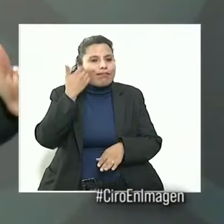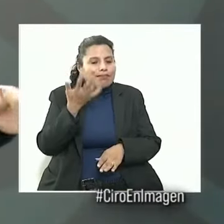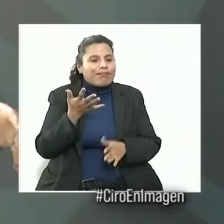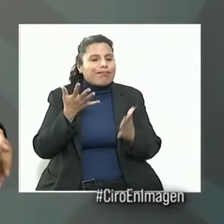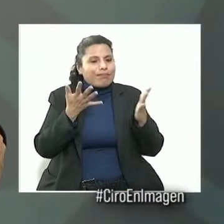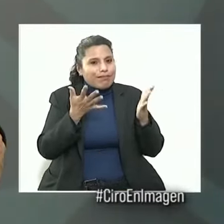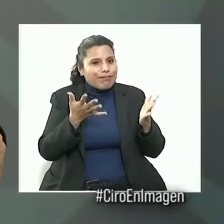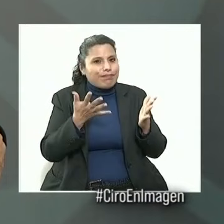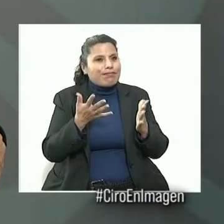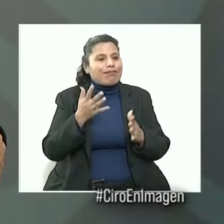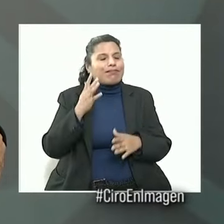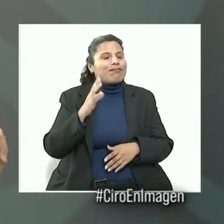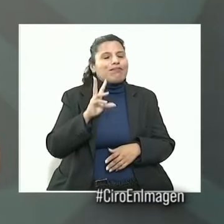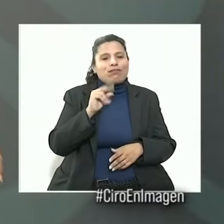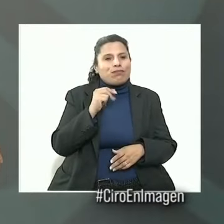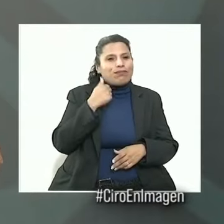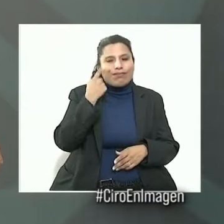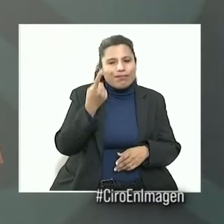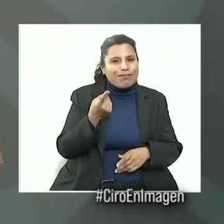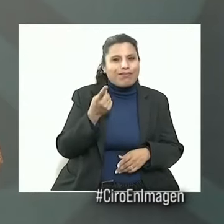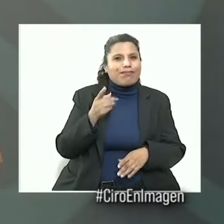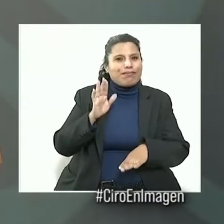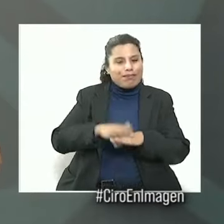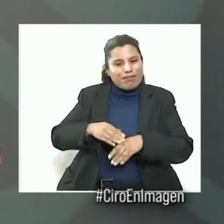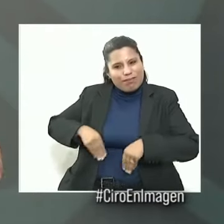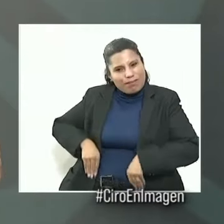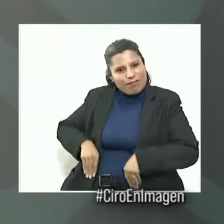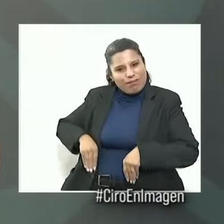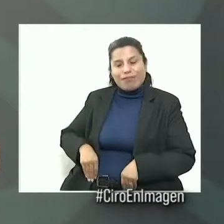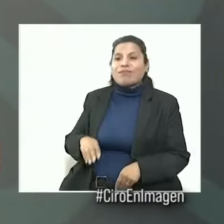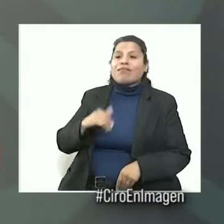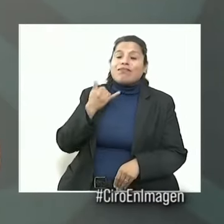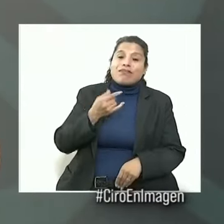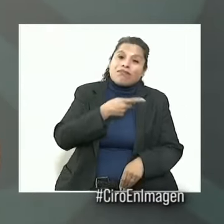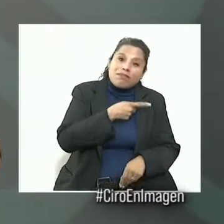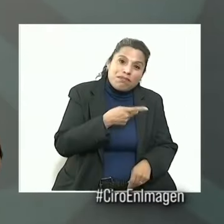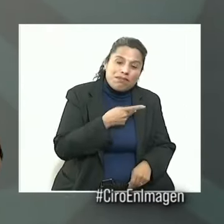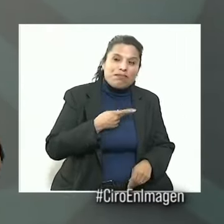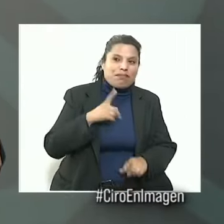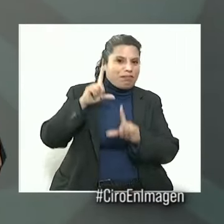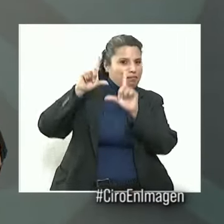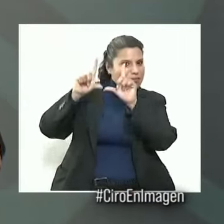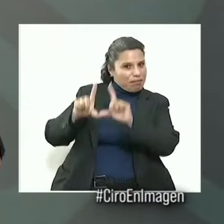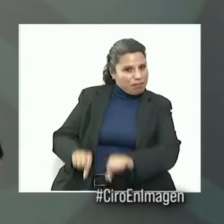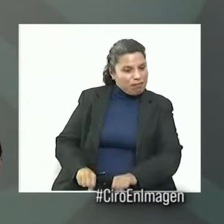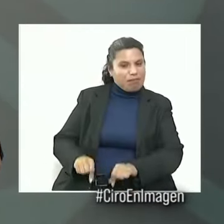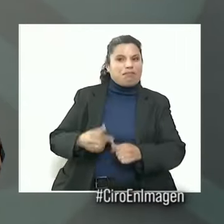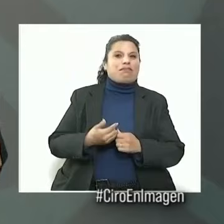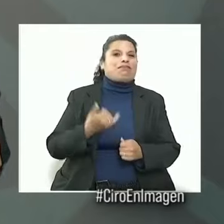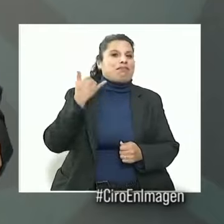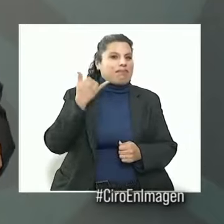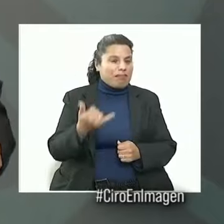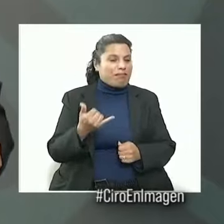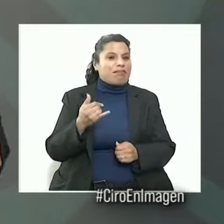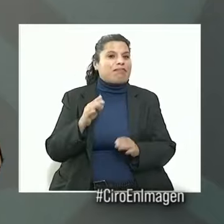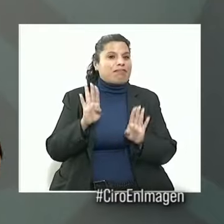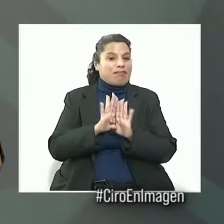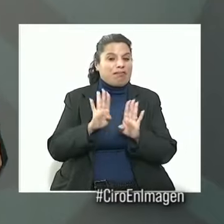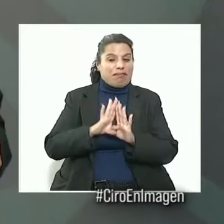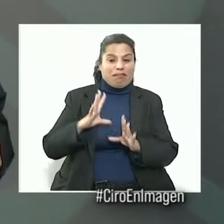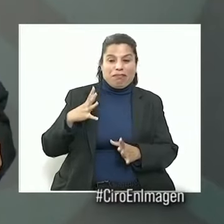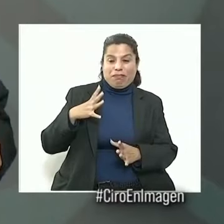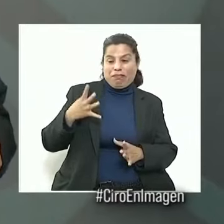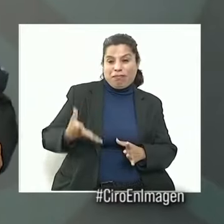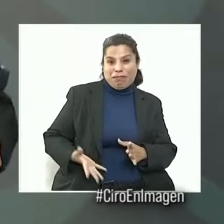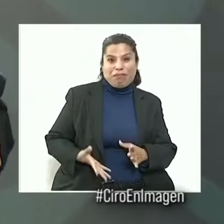decir más corrupción y más pobreza y más humillación y más clasismo y